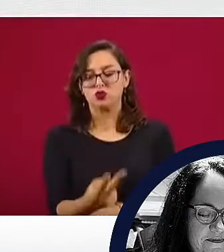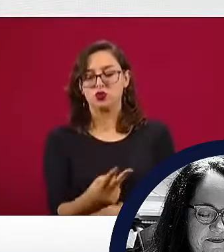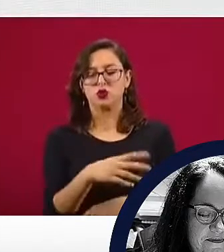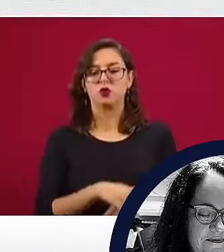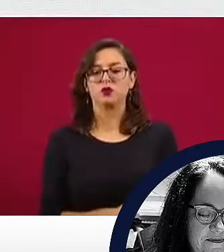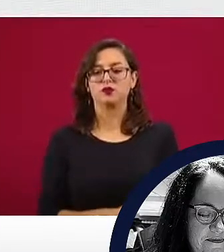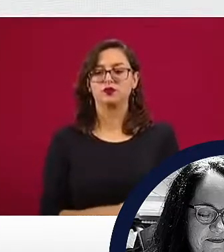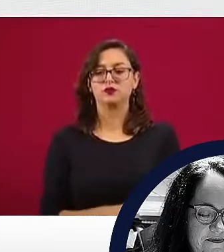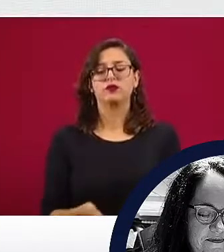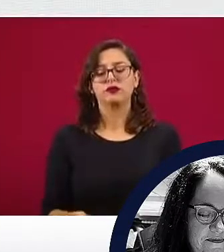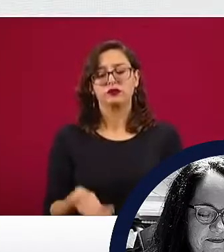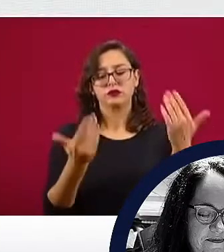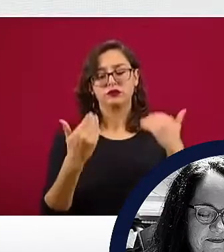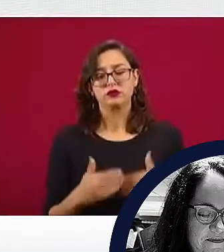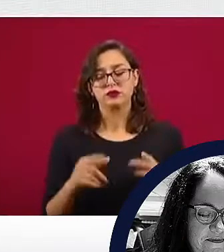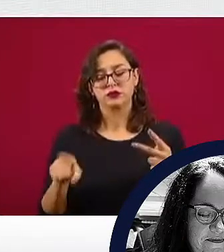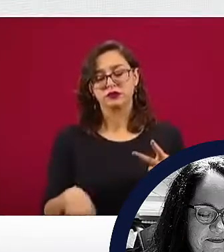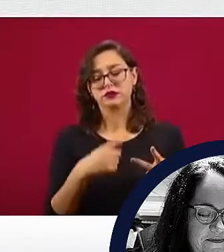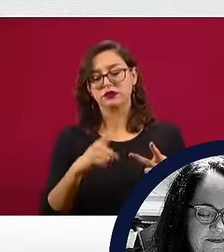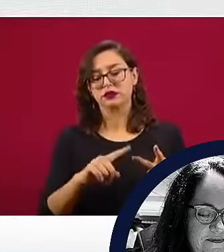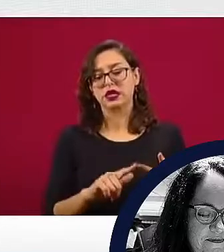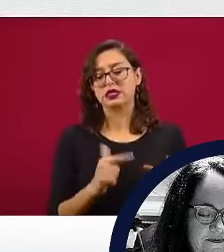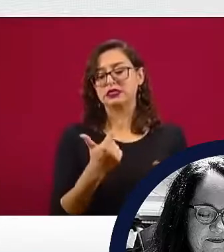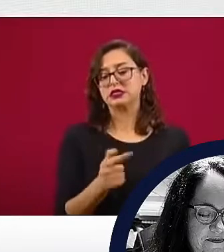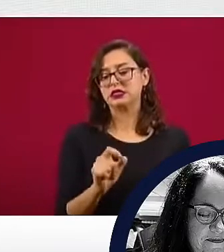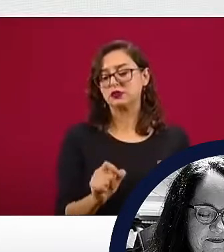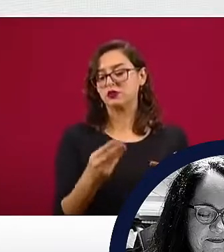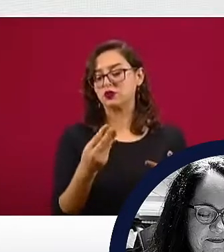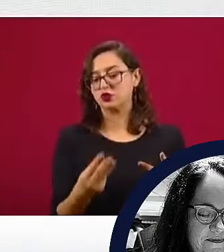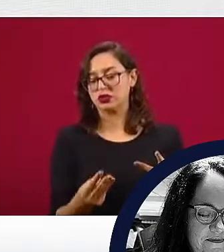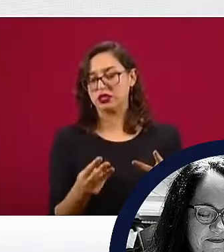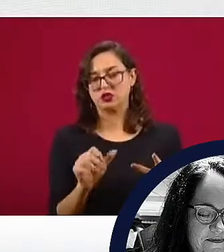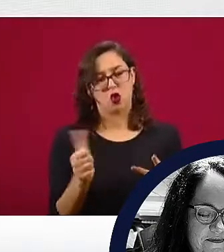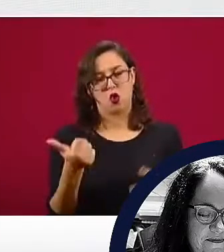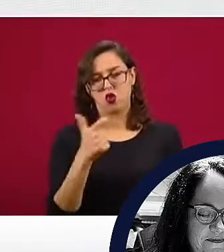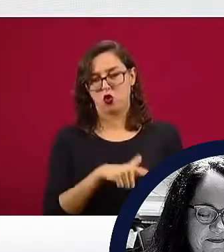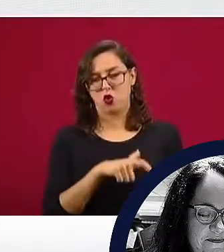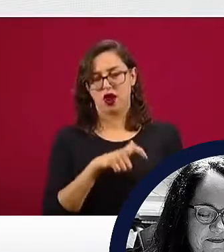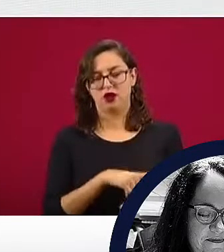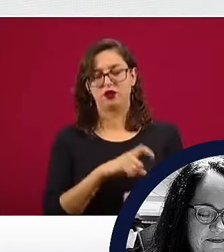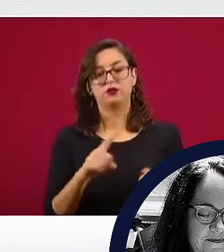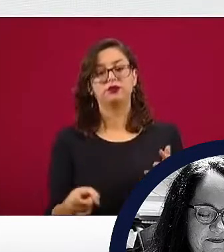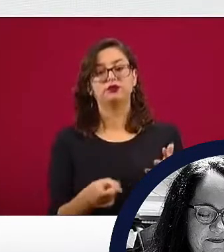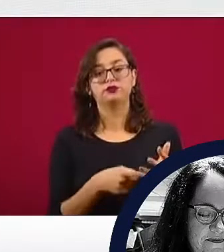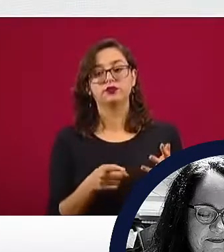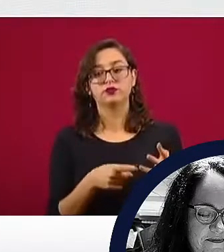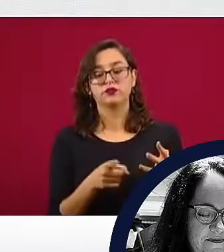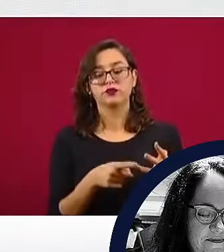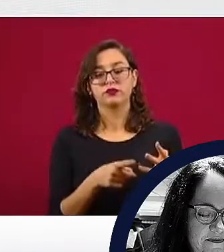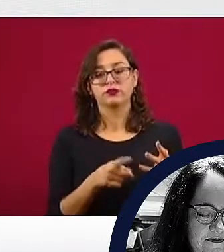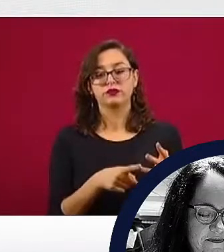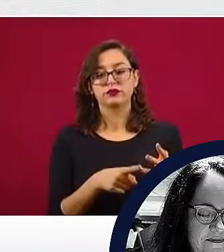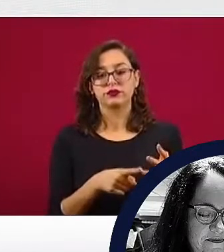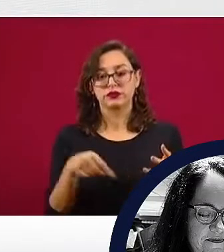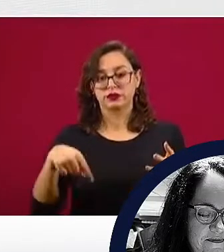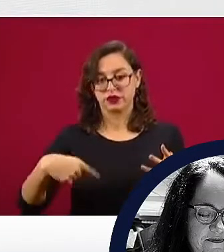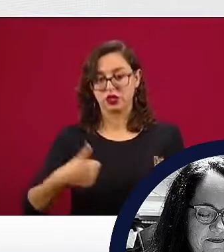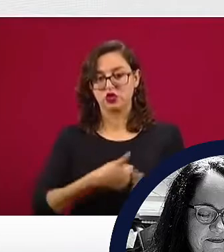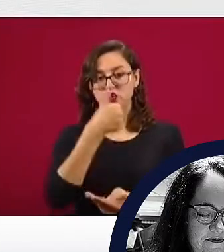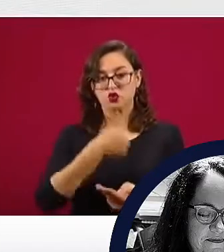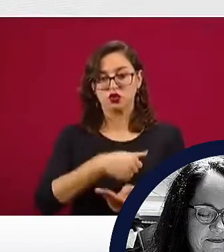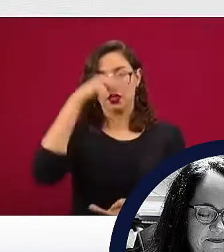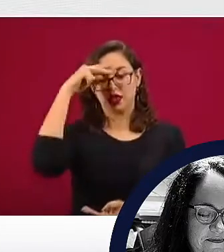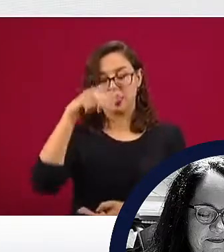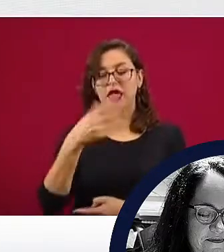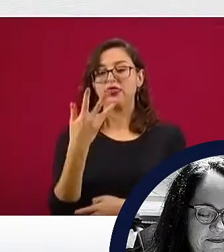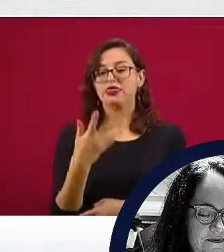cómo vamos a solucionar esto y cómo vamos a lograr que pues los niños